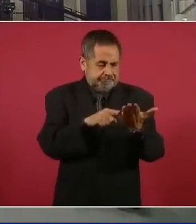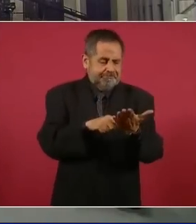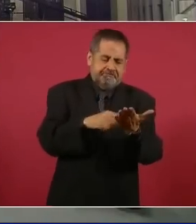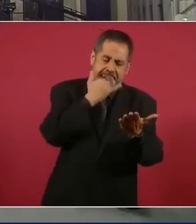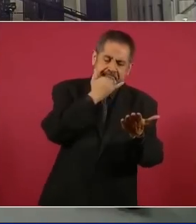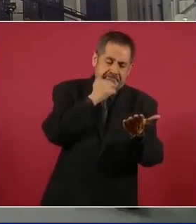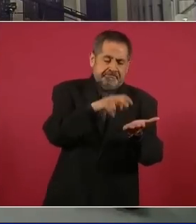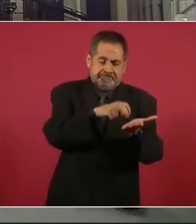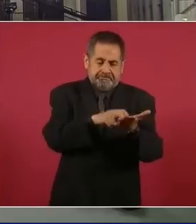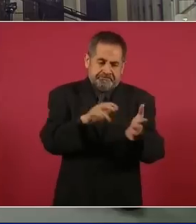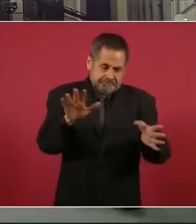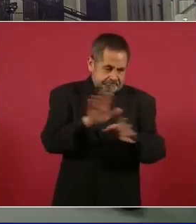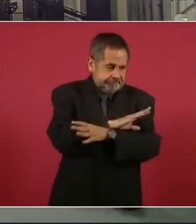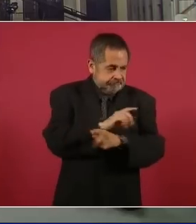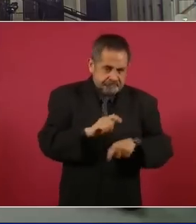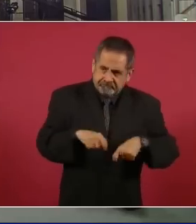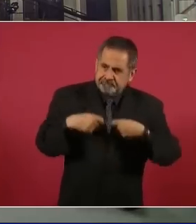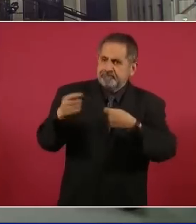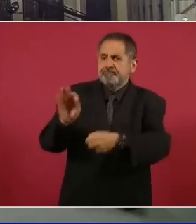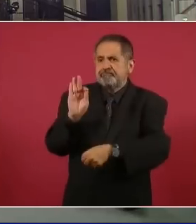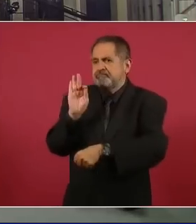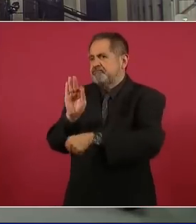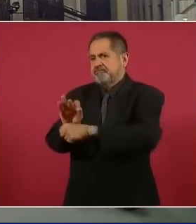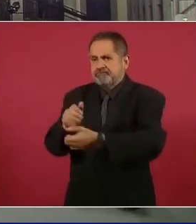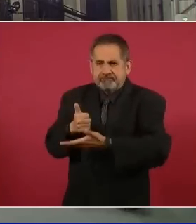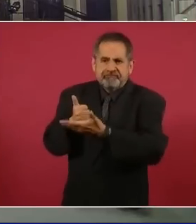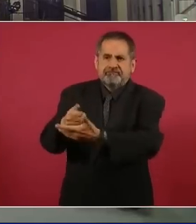para garantizar derechos